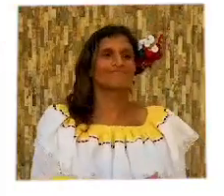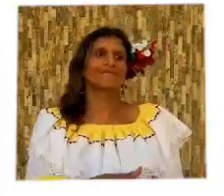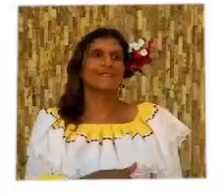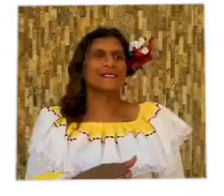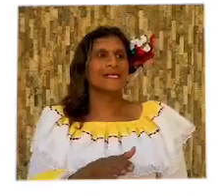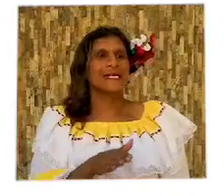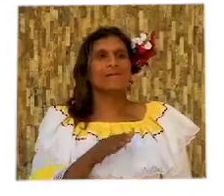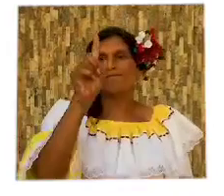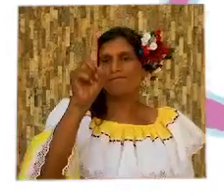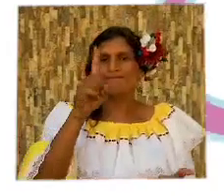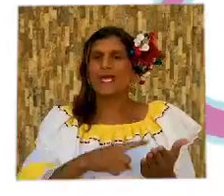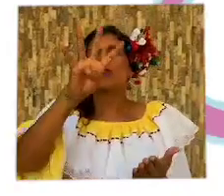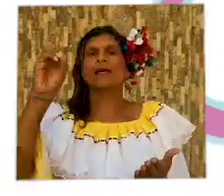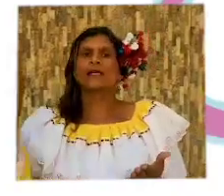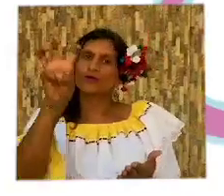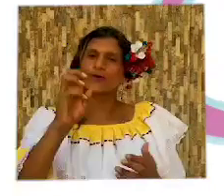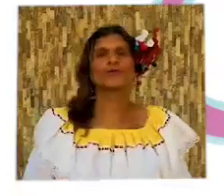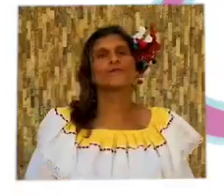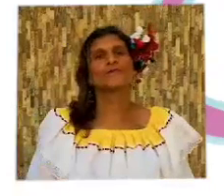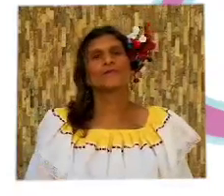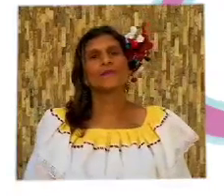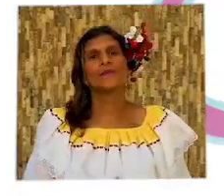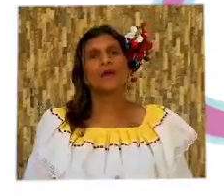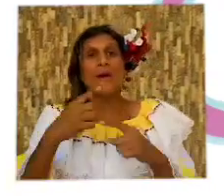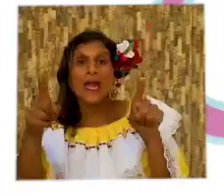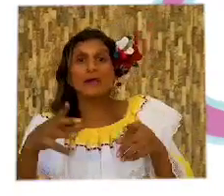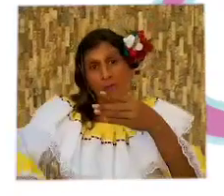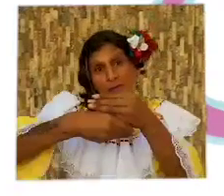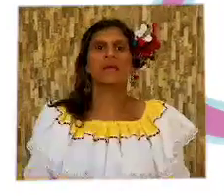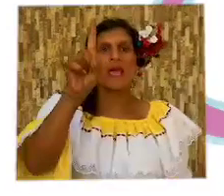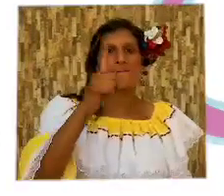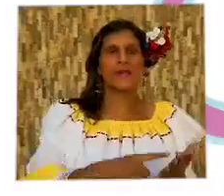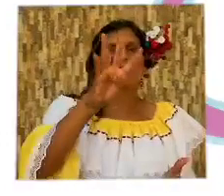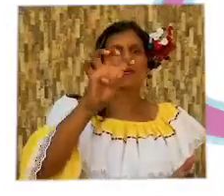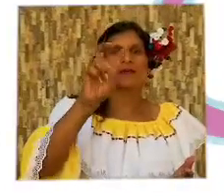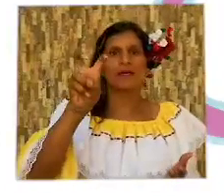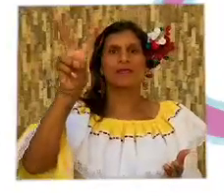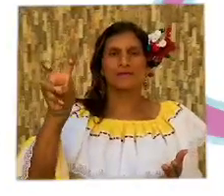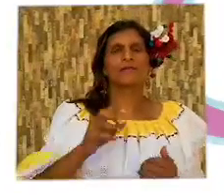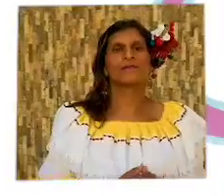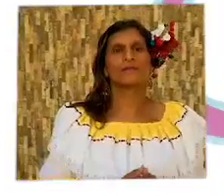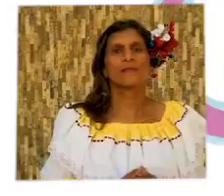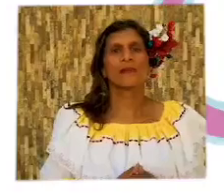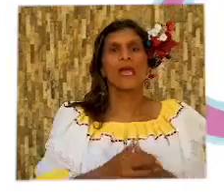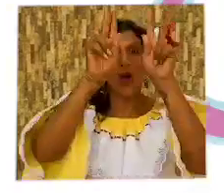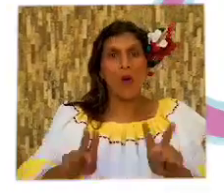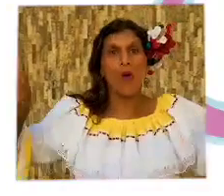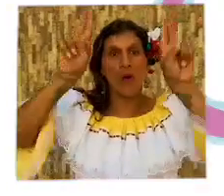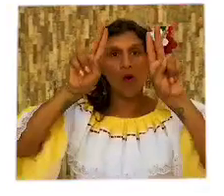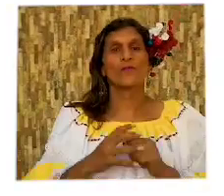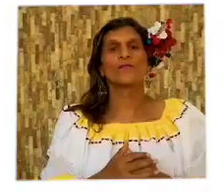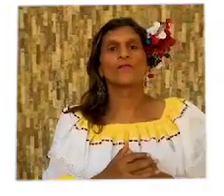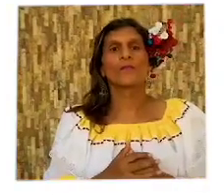mundo, se proclamó oficialmente el 8 de marzo el Día Internacional por los Derechos de la Mujer. ¡Ave María! ¡Casi que